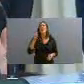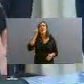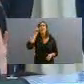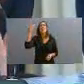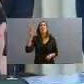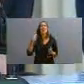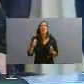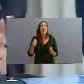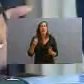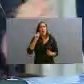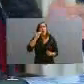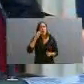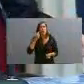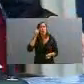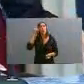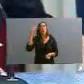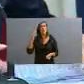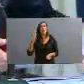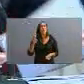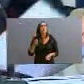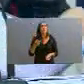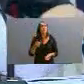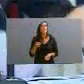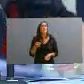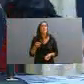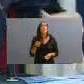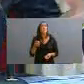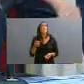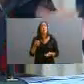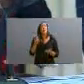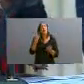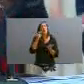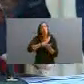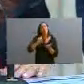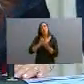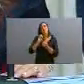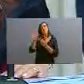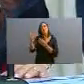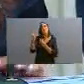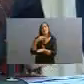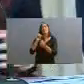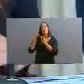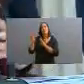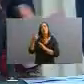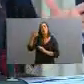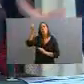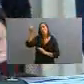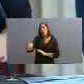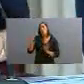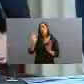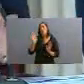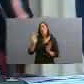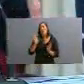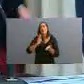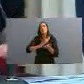Les cuento que esto fue una idea muy buena que producto de una correspondencia epistolar que mantuvimos allí con alguien al respecto